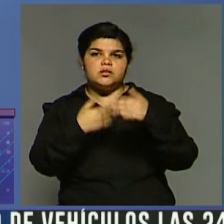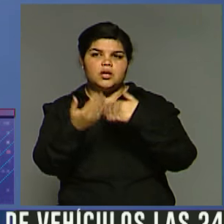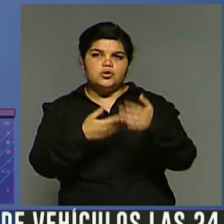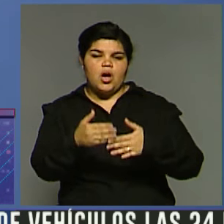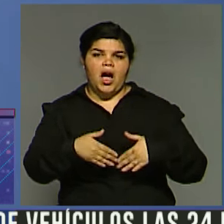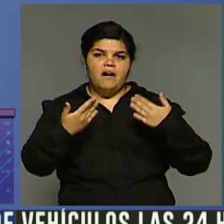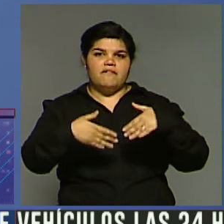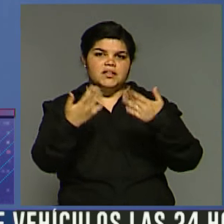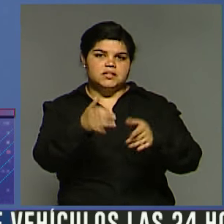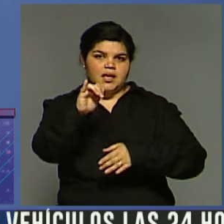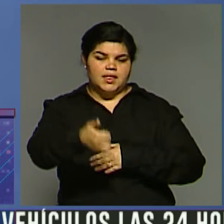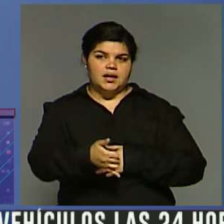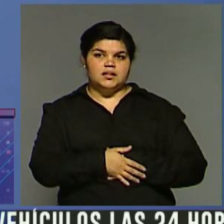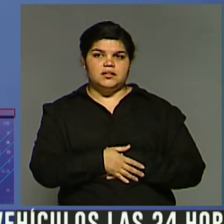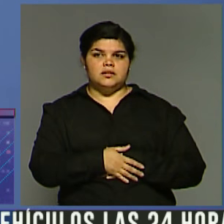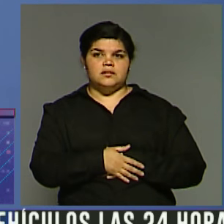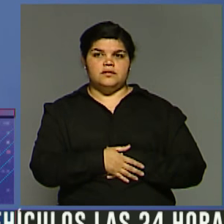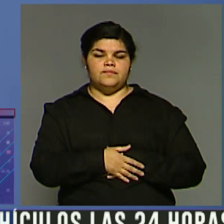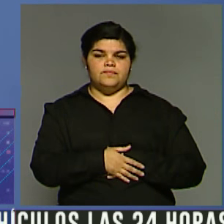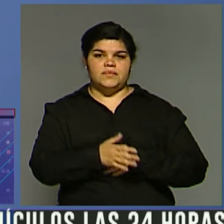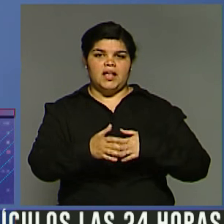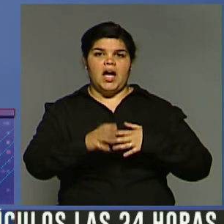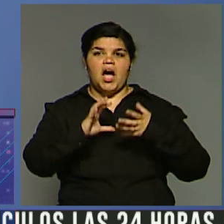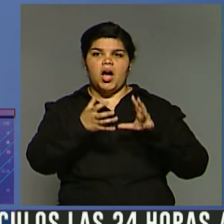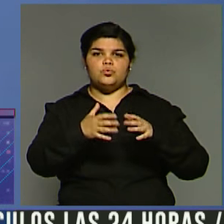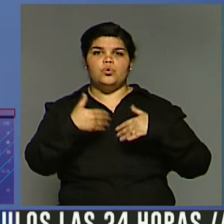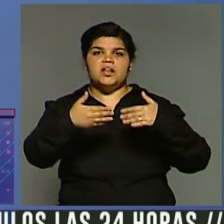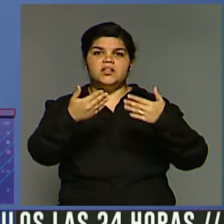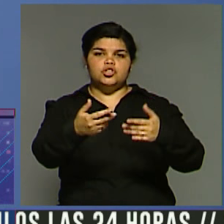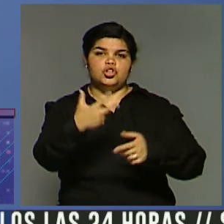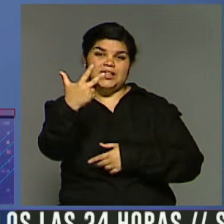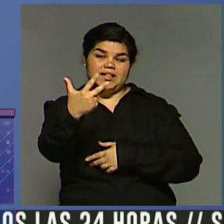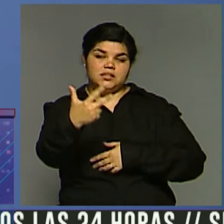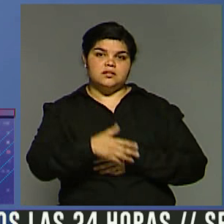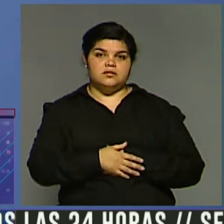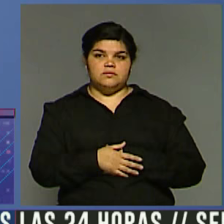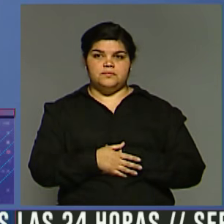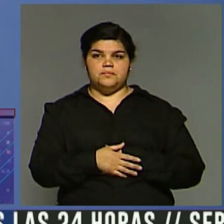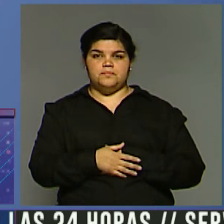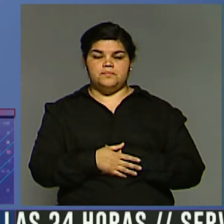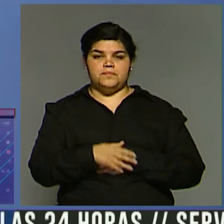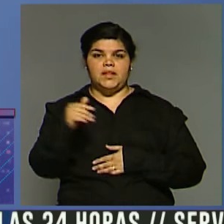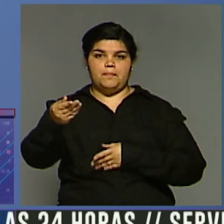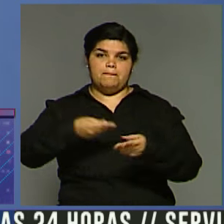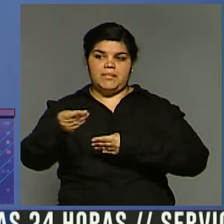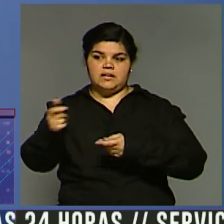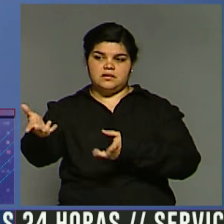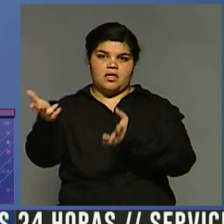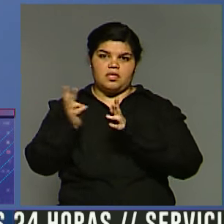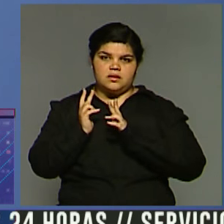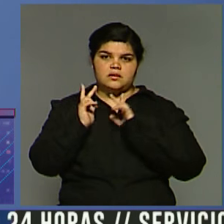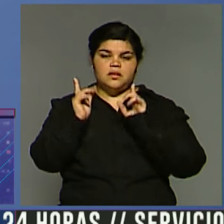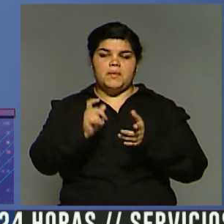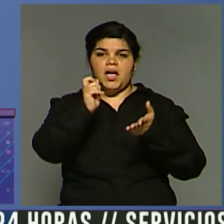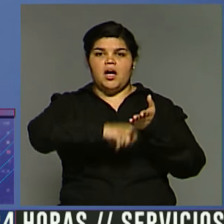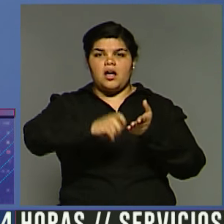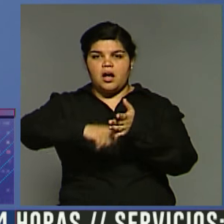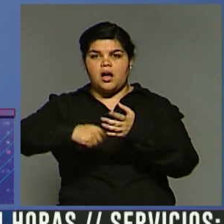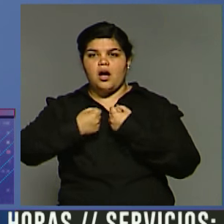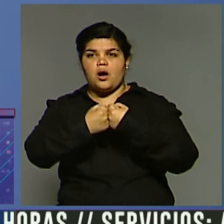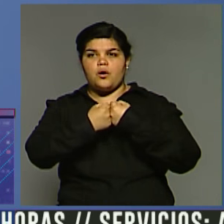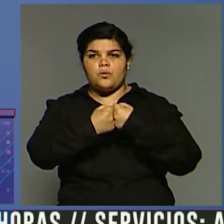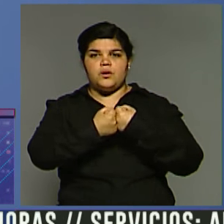más avanzada, de hecho va a tener hasta 3 actualizaciones, según lo que dice Motorola, y con los acuerdos que han firmado las compañías cuando hablamos